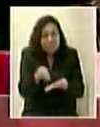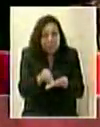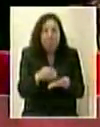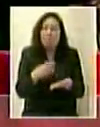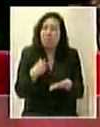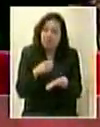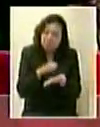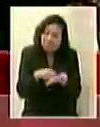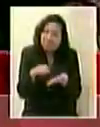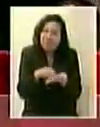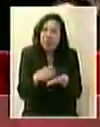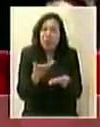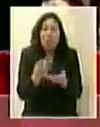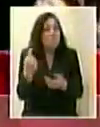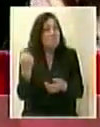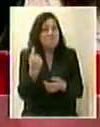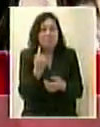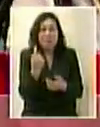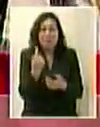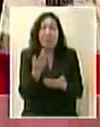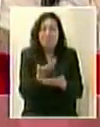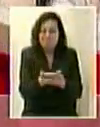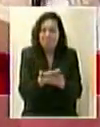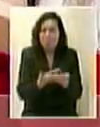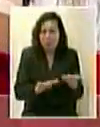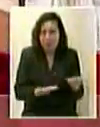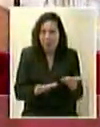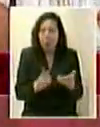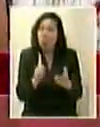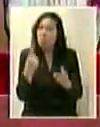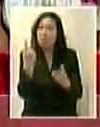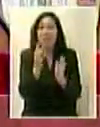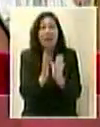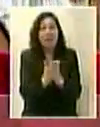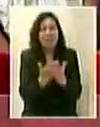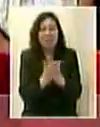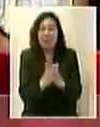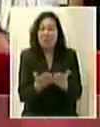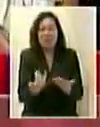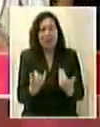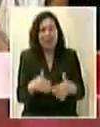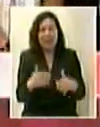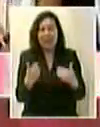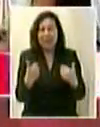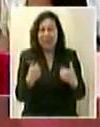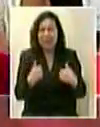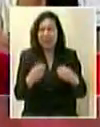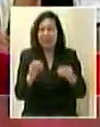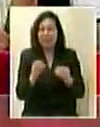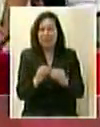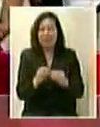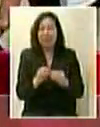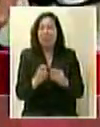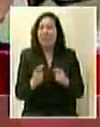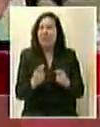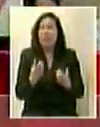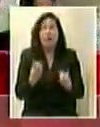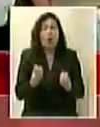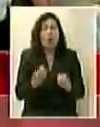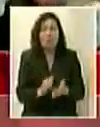poder sacar un primer documento, un primer libro, ya de carácter no necesariamente técnico,